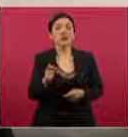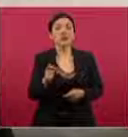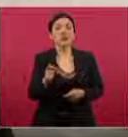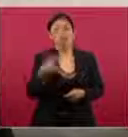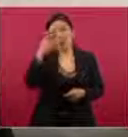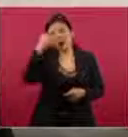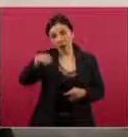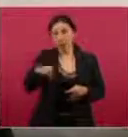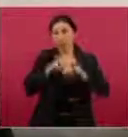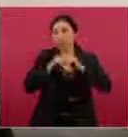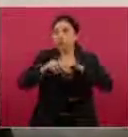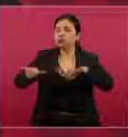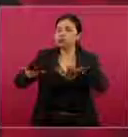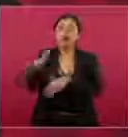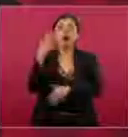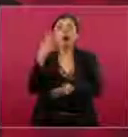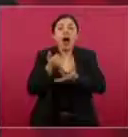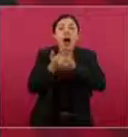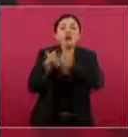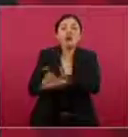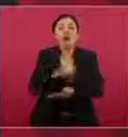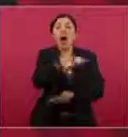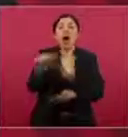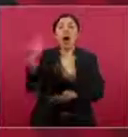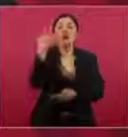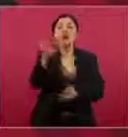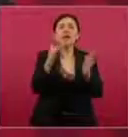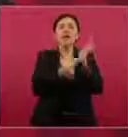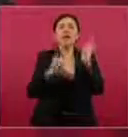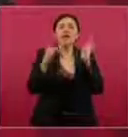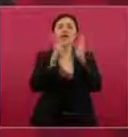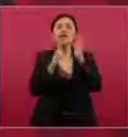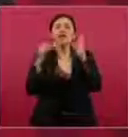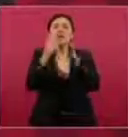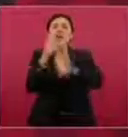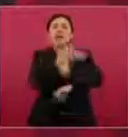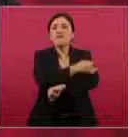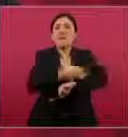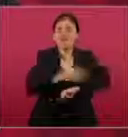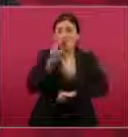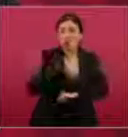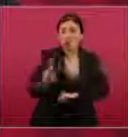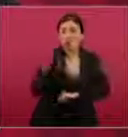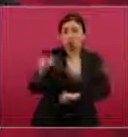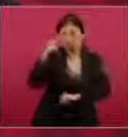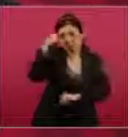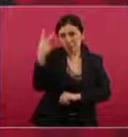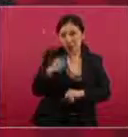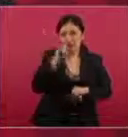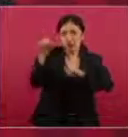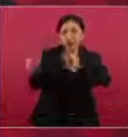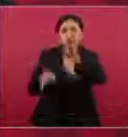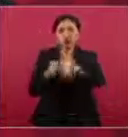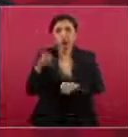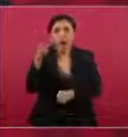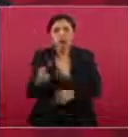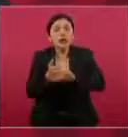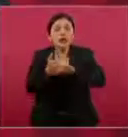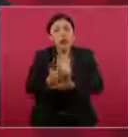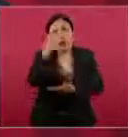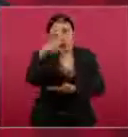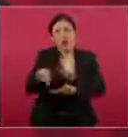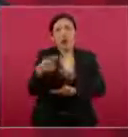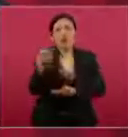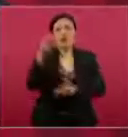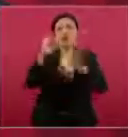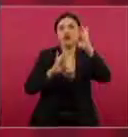a 10 millones de familias de todos los pueblos de México. Y esto reactiva la economía y nos ayuda